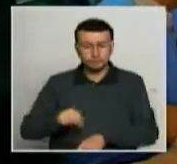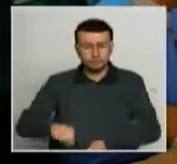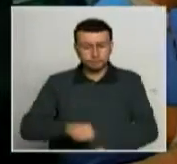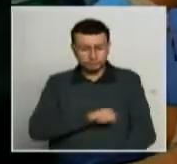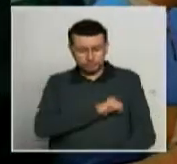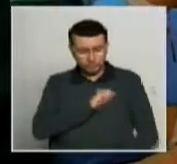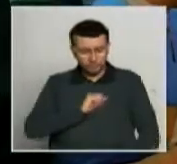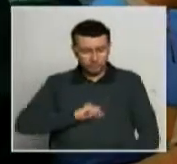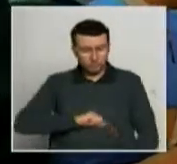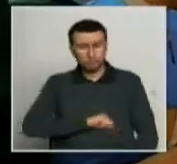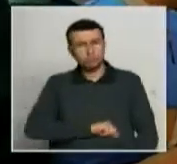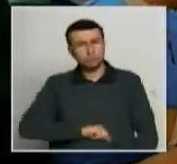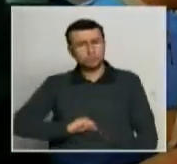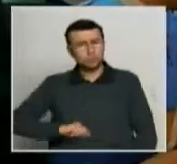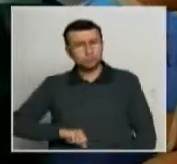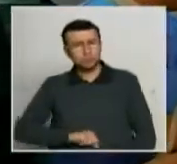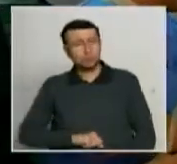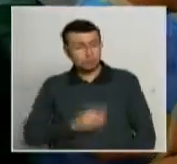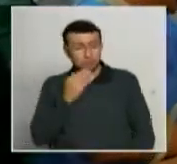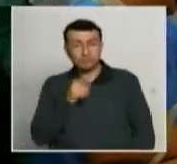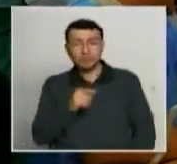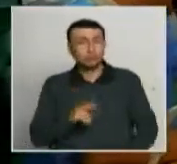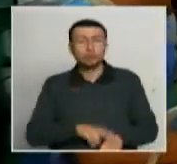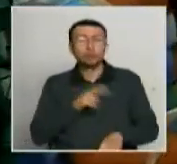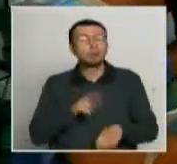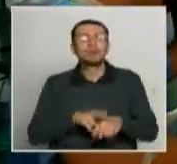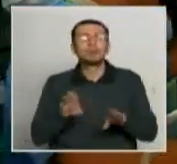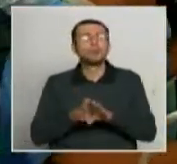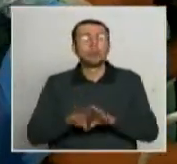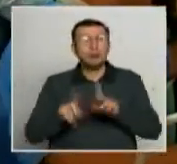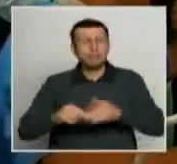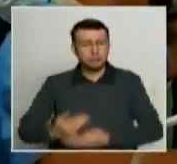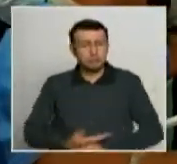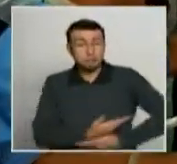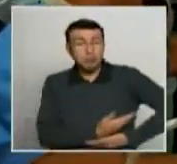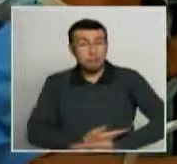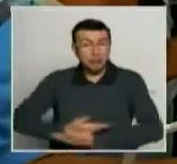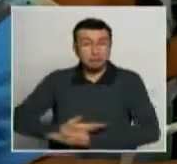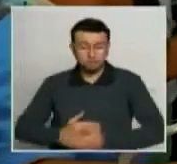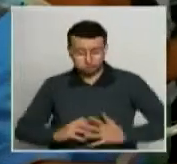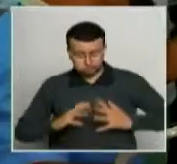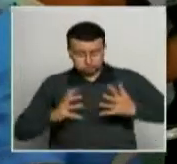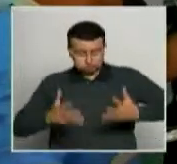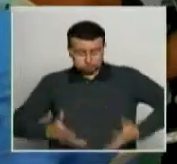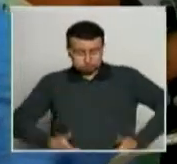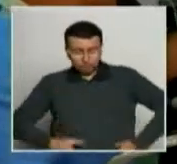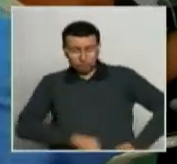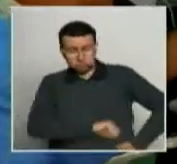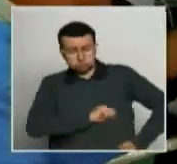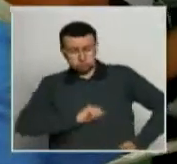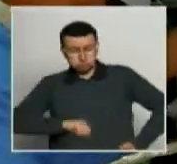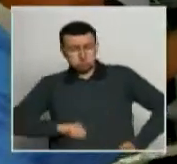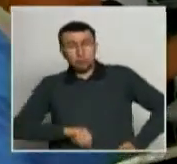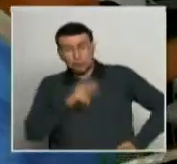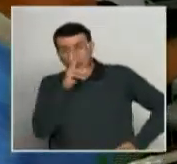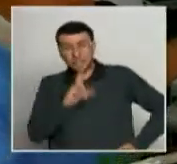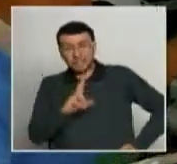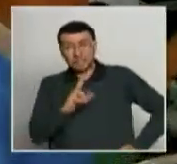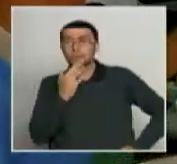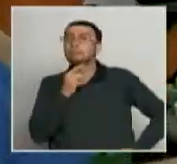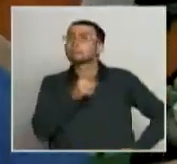ecografía normal, como las ecografías que construyen para los bebés y bueno, donde vemos esto que llamamos escala de grises, ¿no?